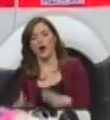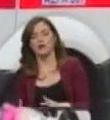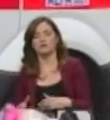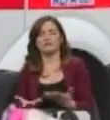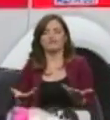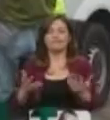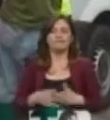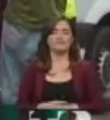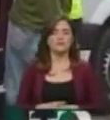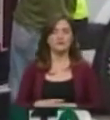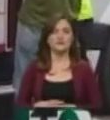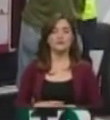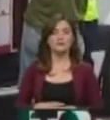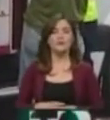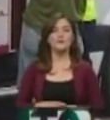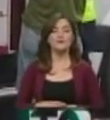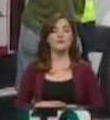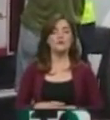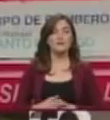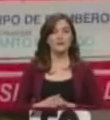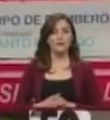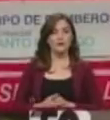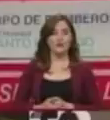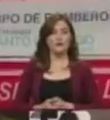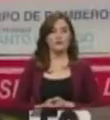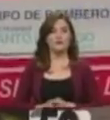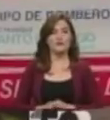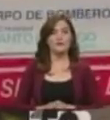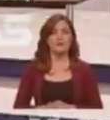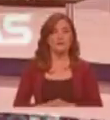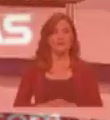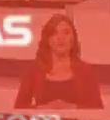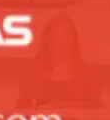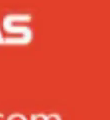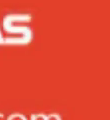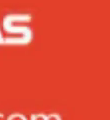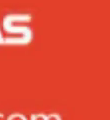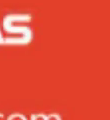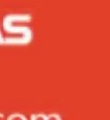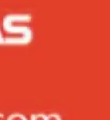carro pequeño se atravesó. Desde Santo Domingo, Ramiro Moreira Sánchez, 24 horas.